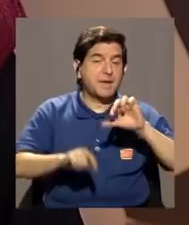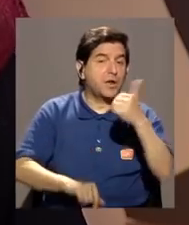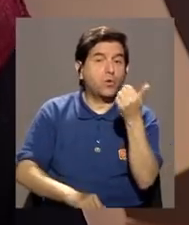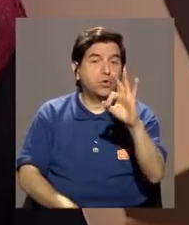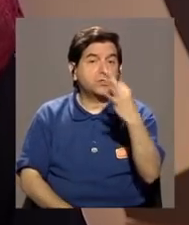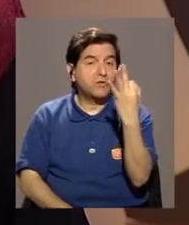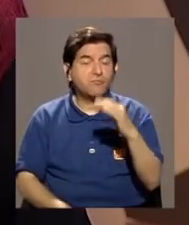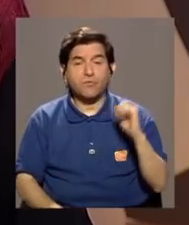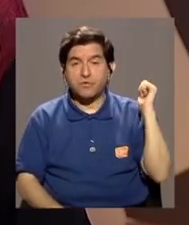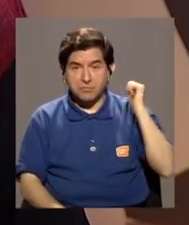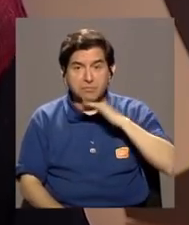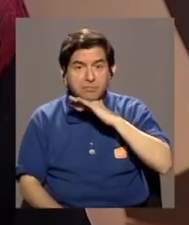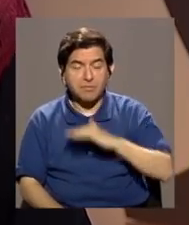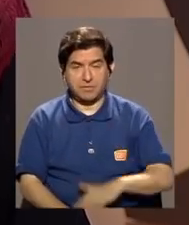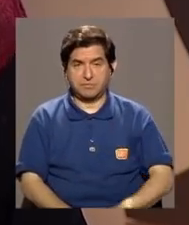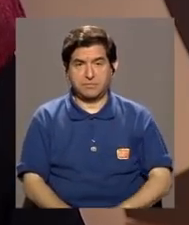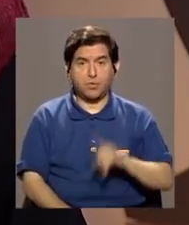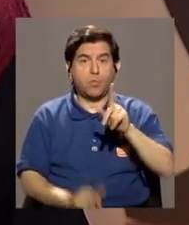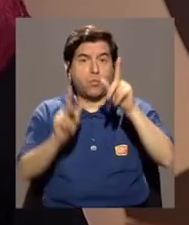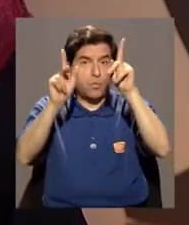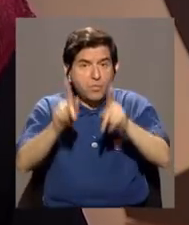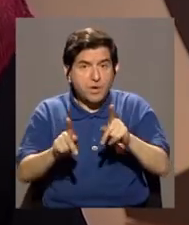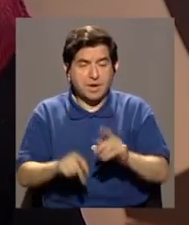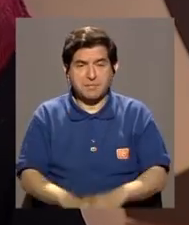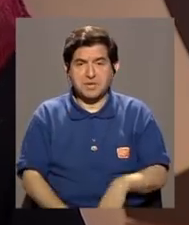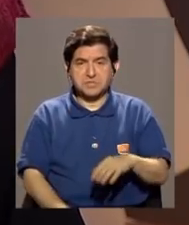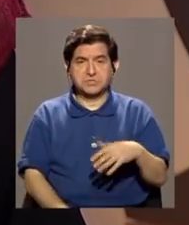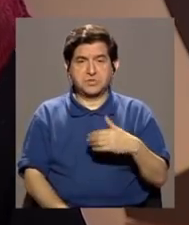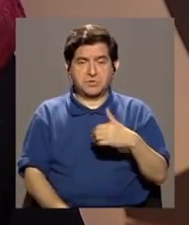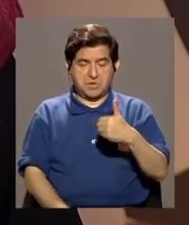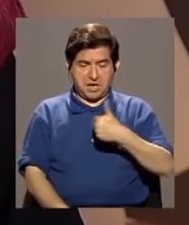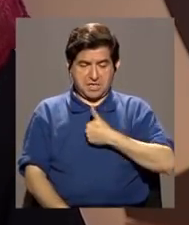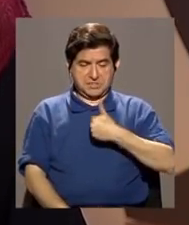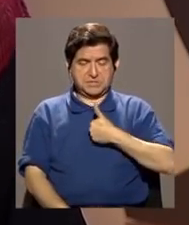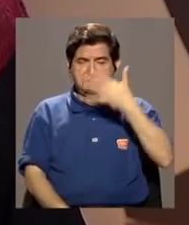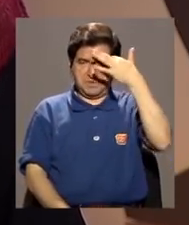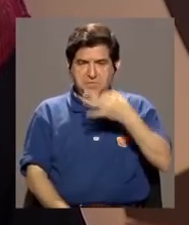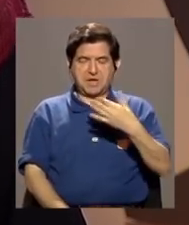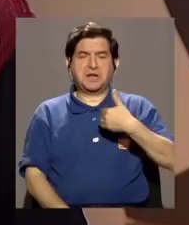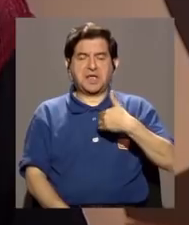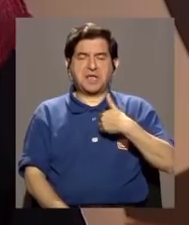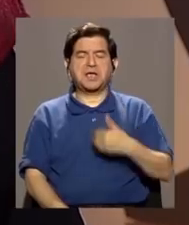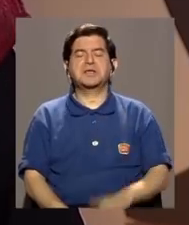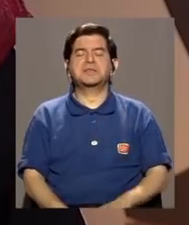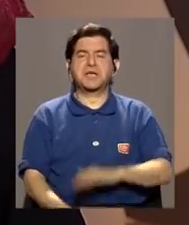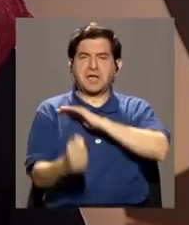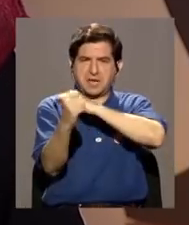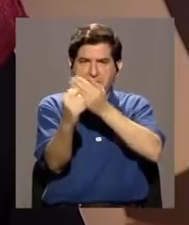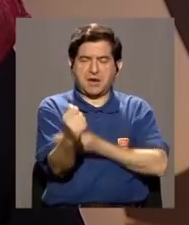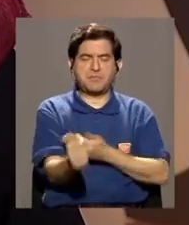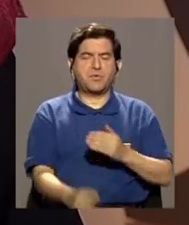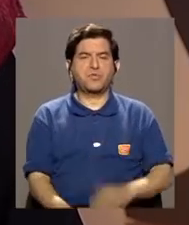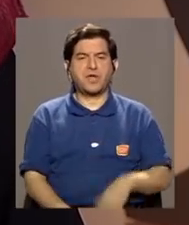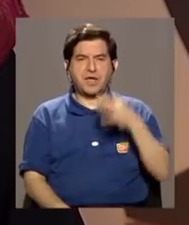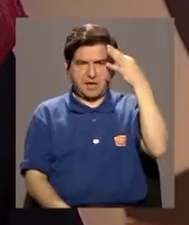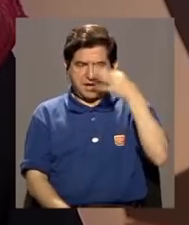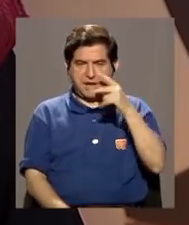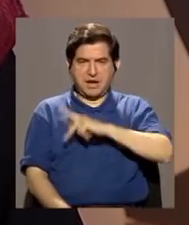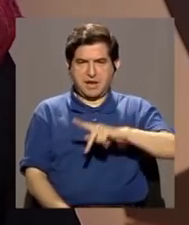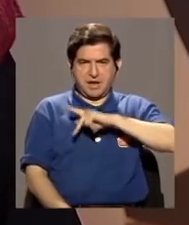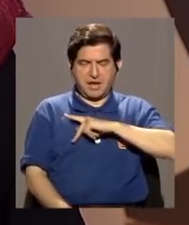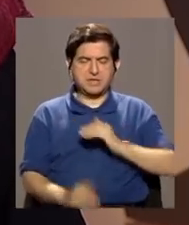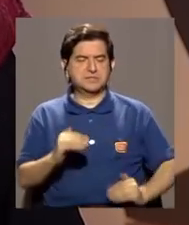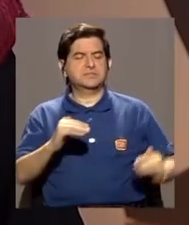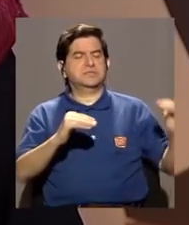para otra forma de corrupción es cuando una persona se cree autorizada a colocar sus creencias personales